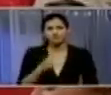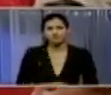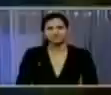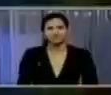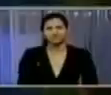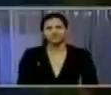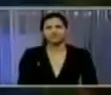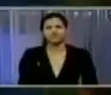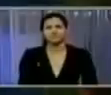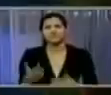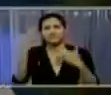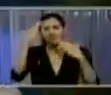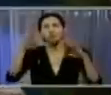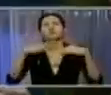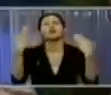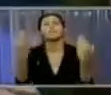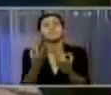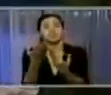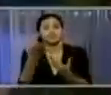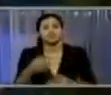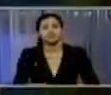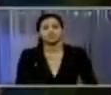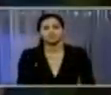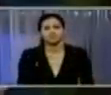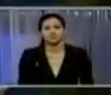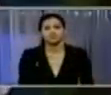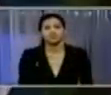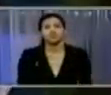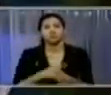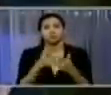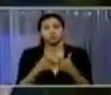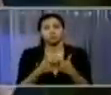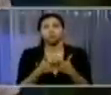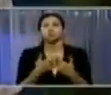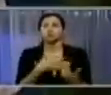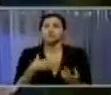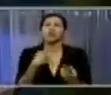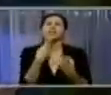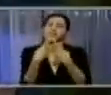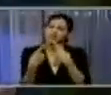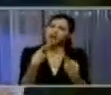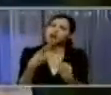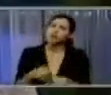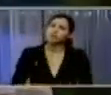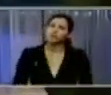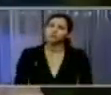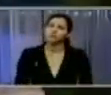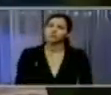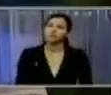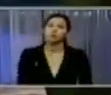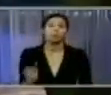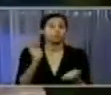Bueno, un saludo a toda la familia. Por eso es que yo quiero diálogo. Y yo ratifico.